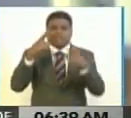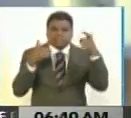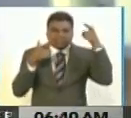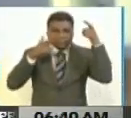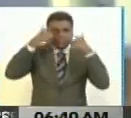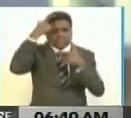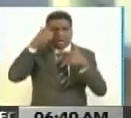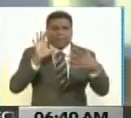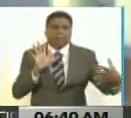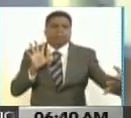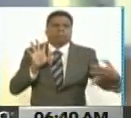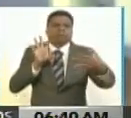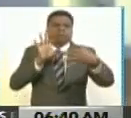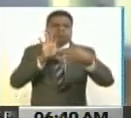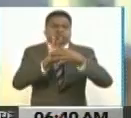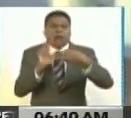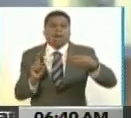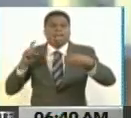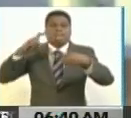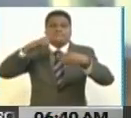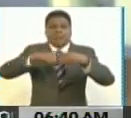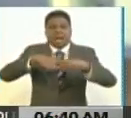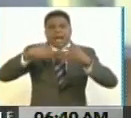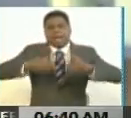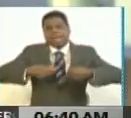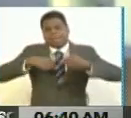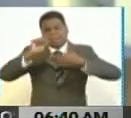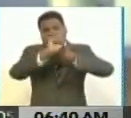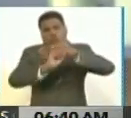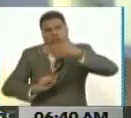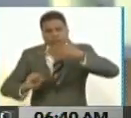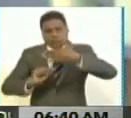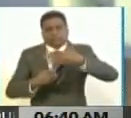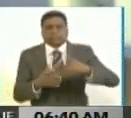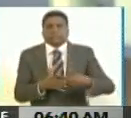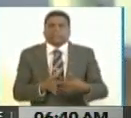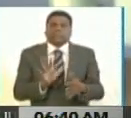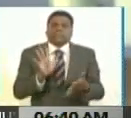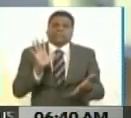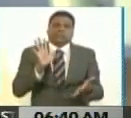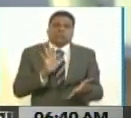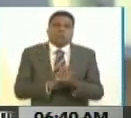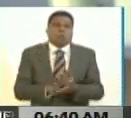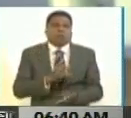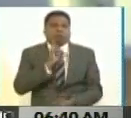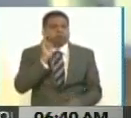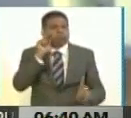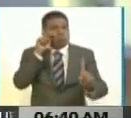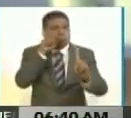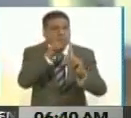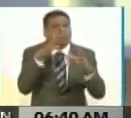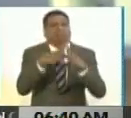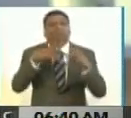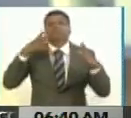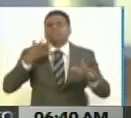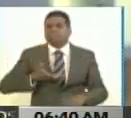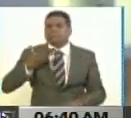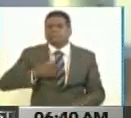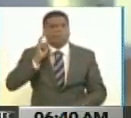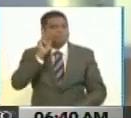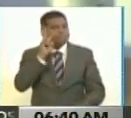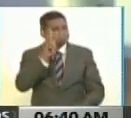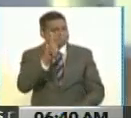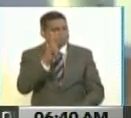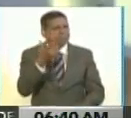y para incluir a Venezuela en el Mercosur, pues sería como un gran objetivo a batir. Sin embargo, fíjate que